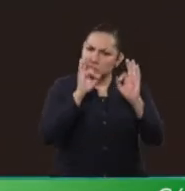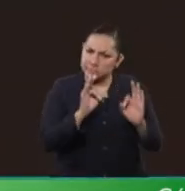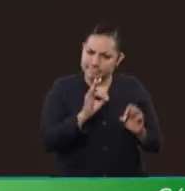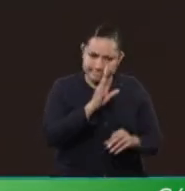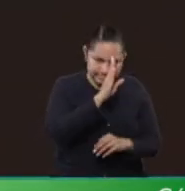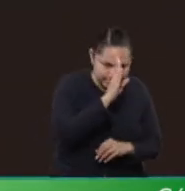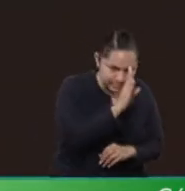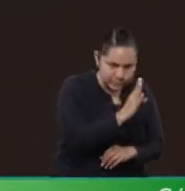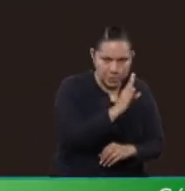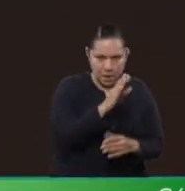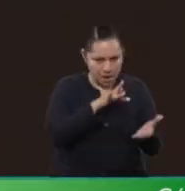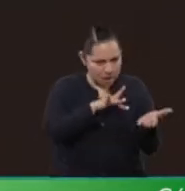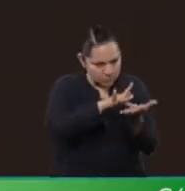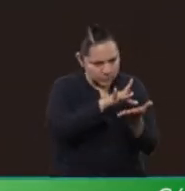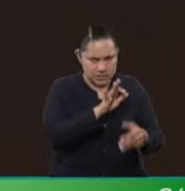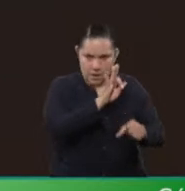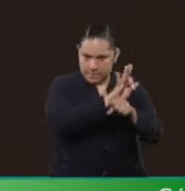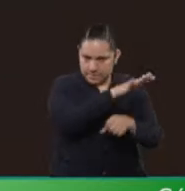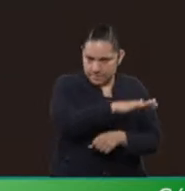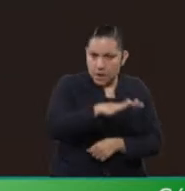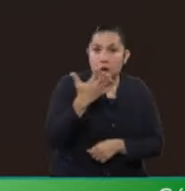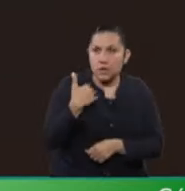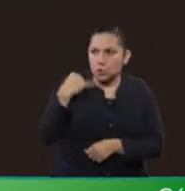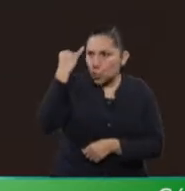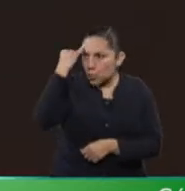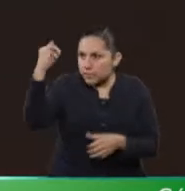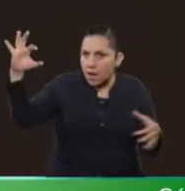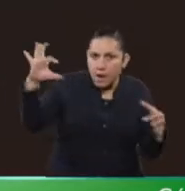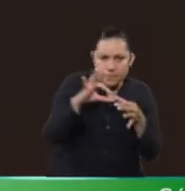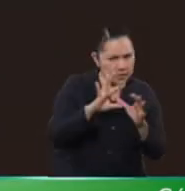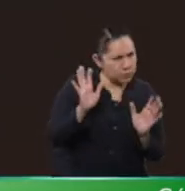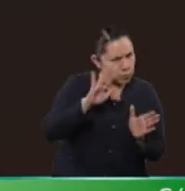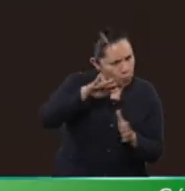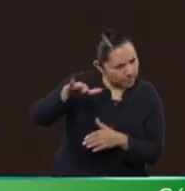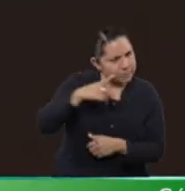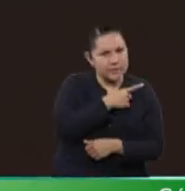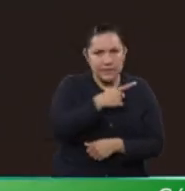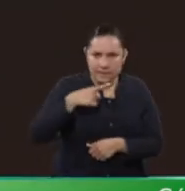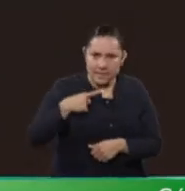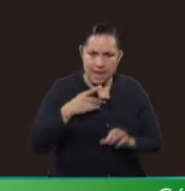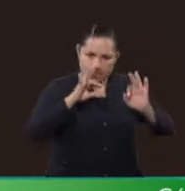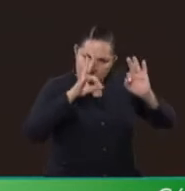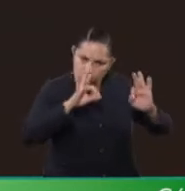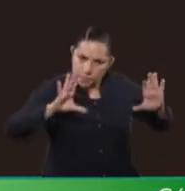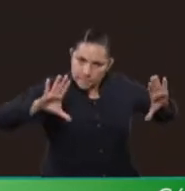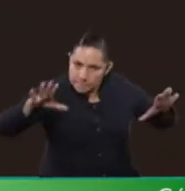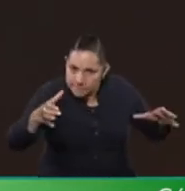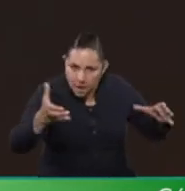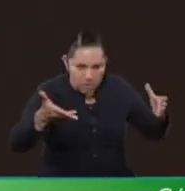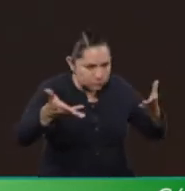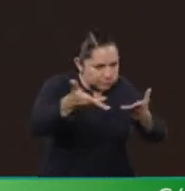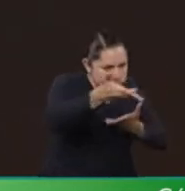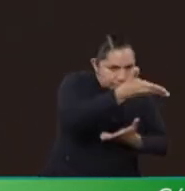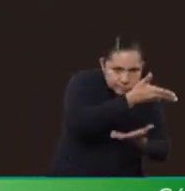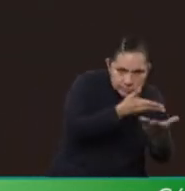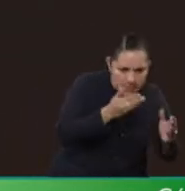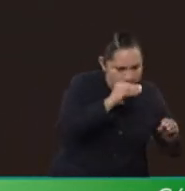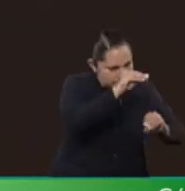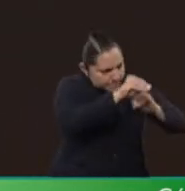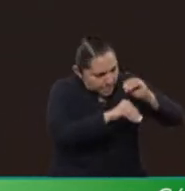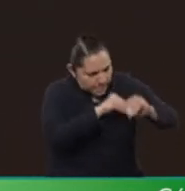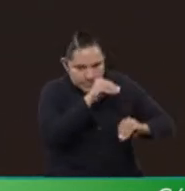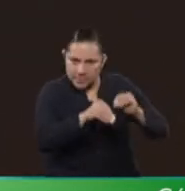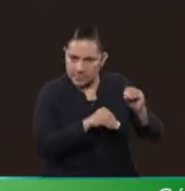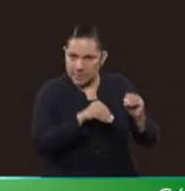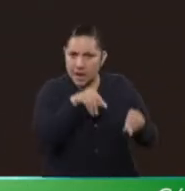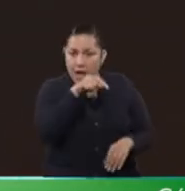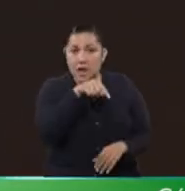termina afectando a las personas que menos tienen hagamos equipo hagamos legislación dejemos a un lado La retórica partidista no estamos